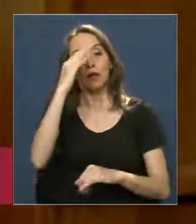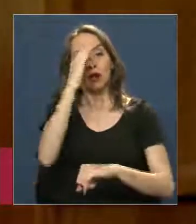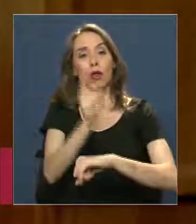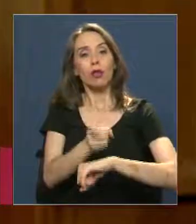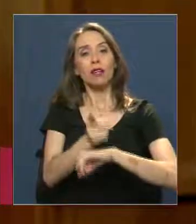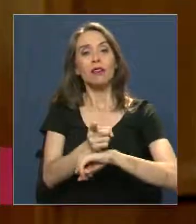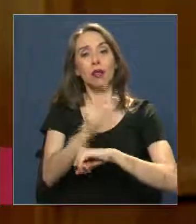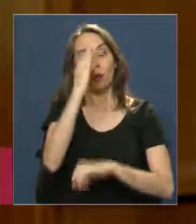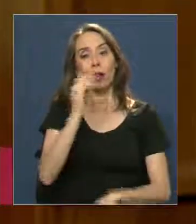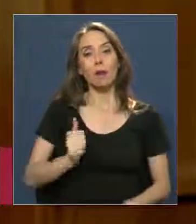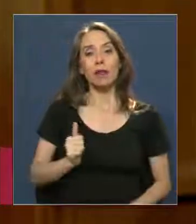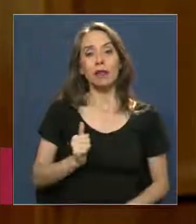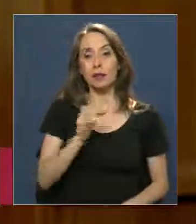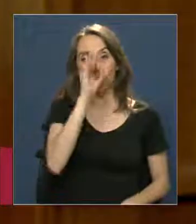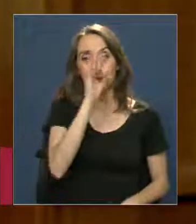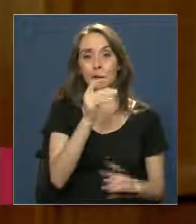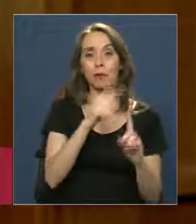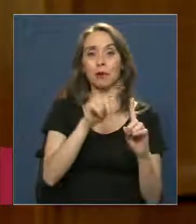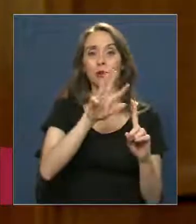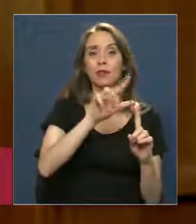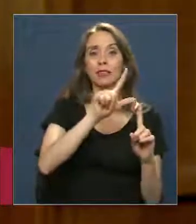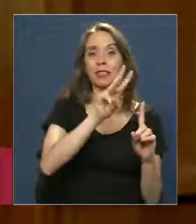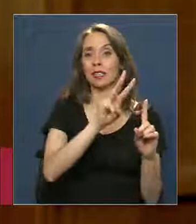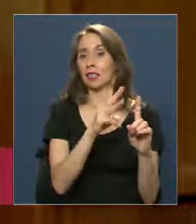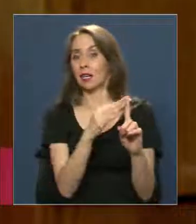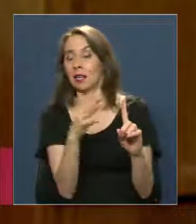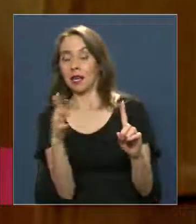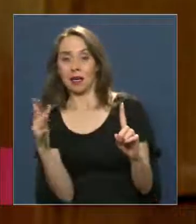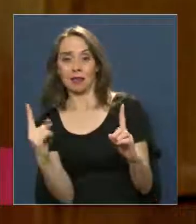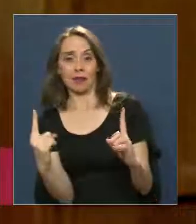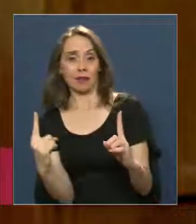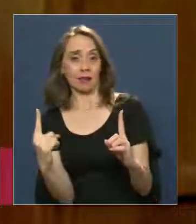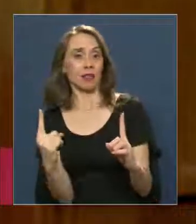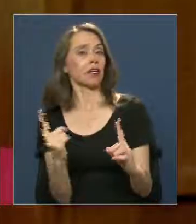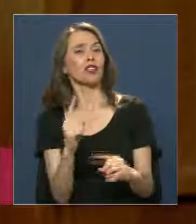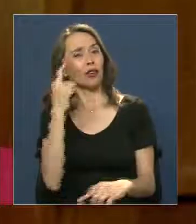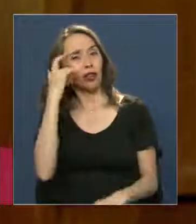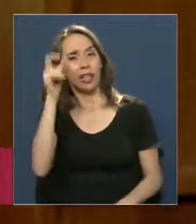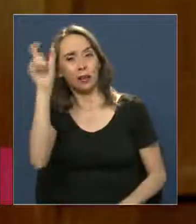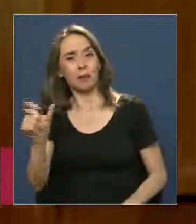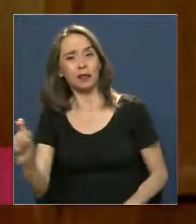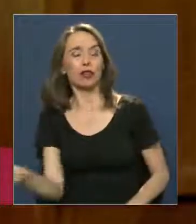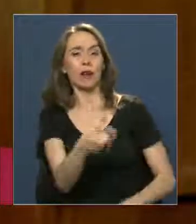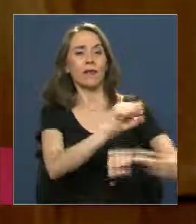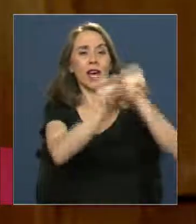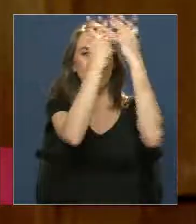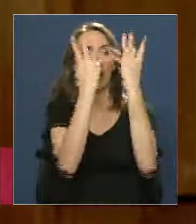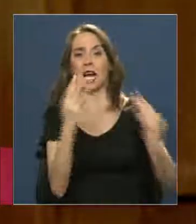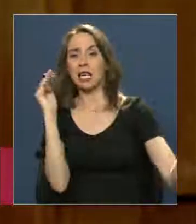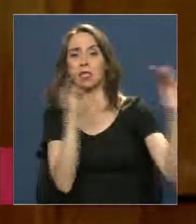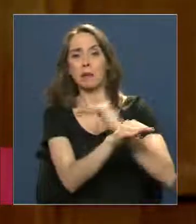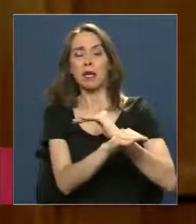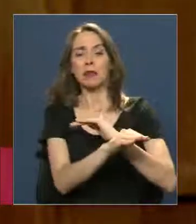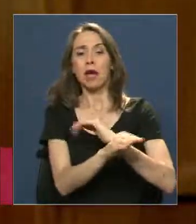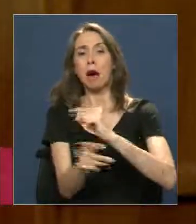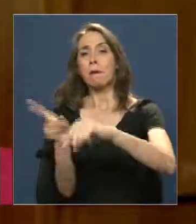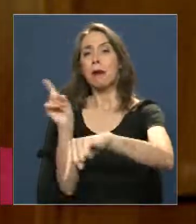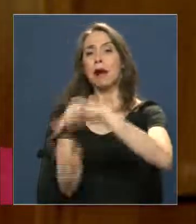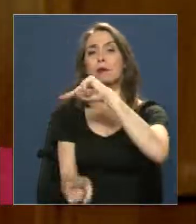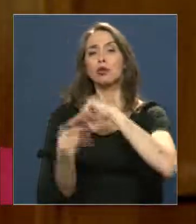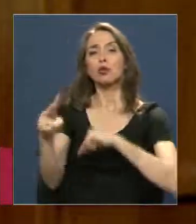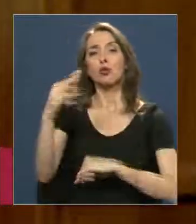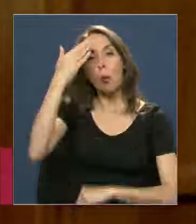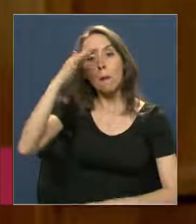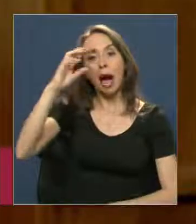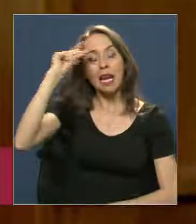1973. Vuelvo a decir, no creo que es necesario ir a la cárcel para combatir una mala idea, porque esto no es el hecho,